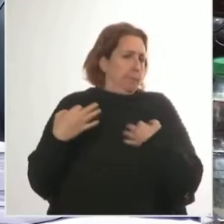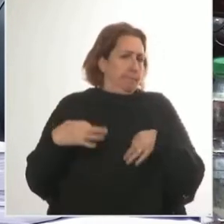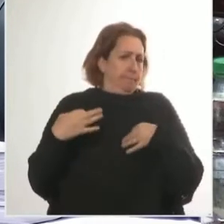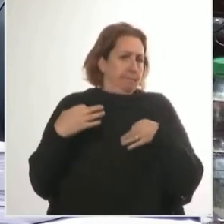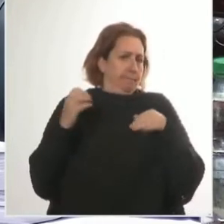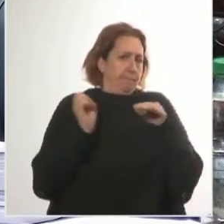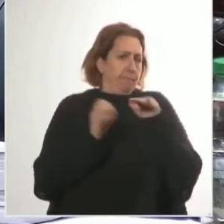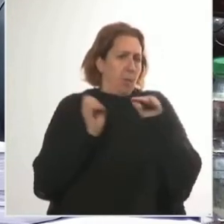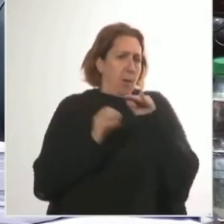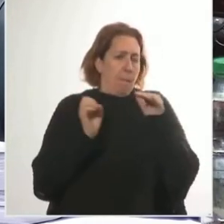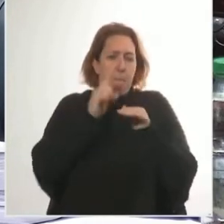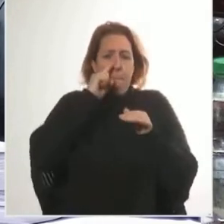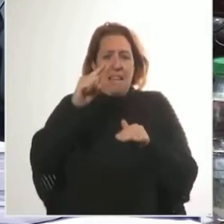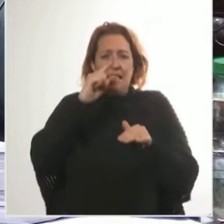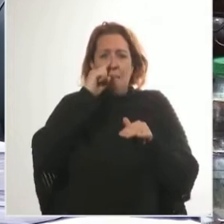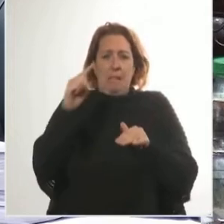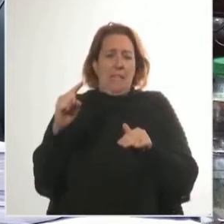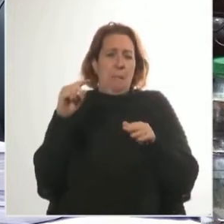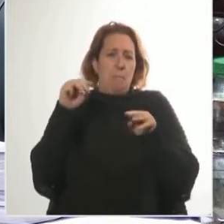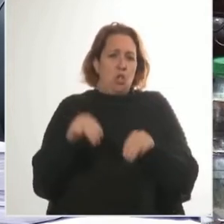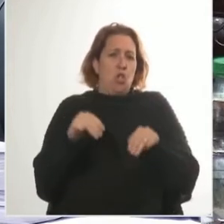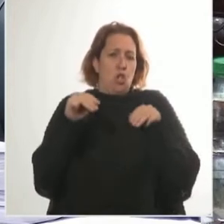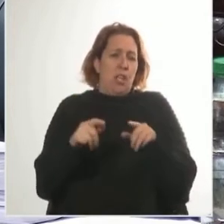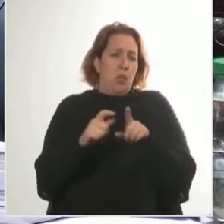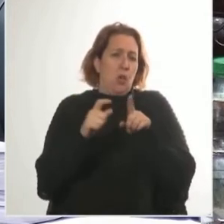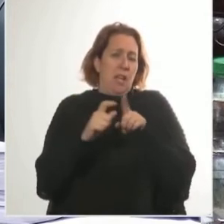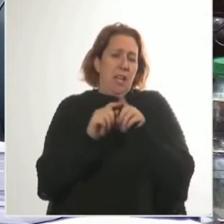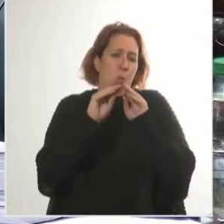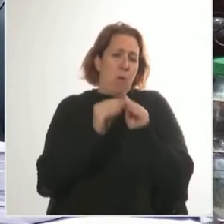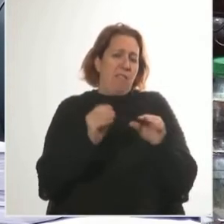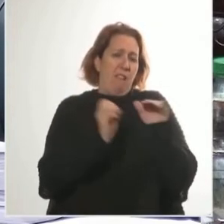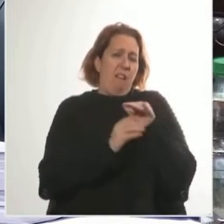y miles de millones de dólares en sus cuentas bancarias.